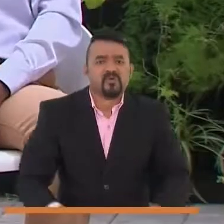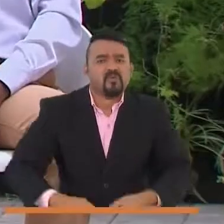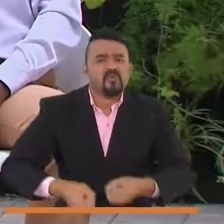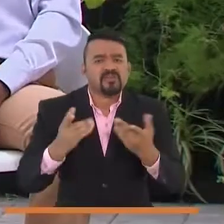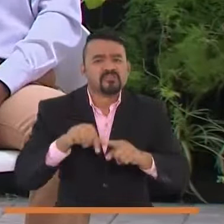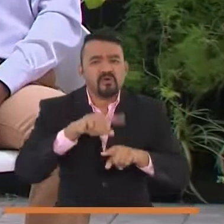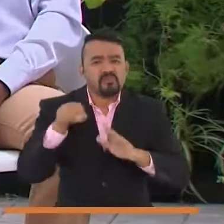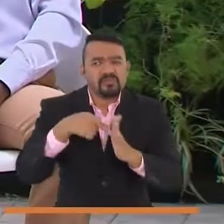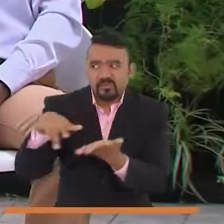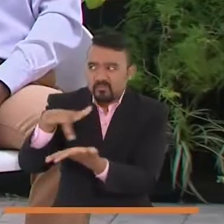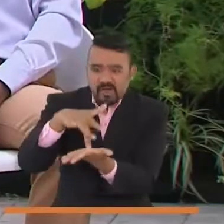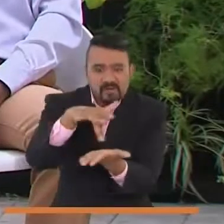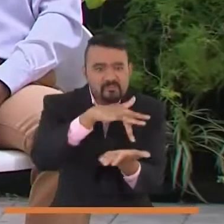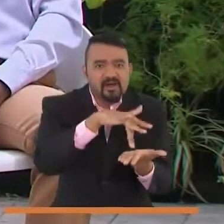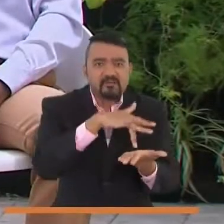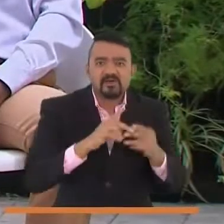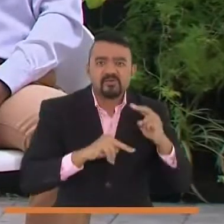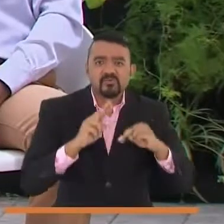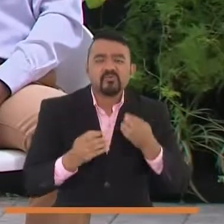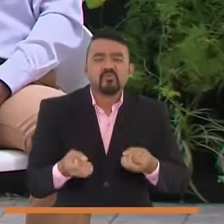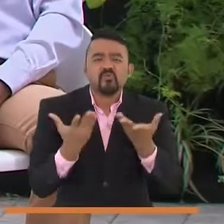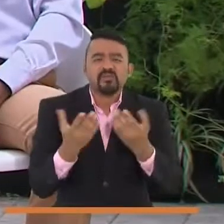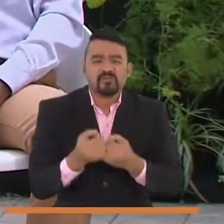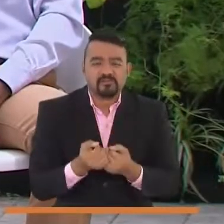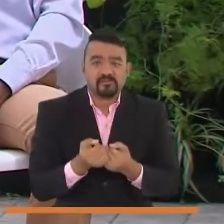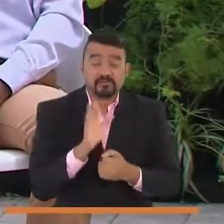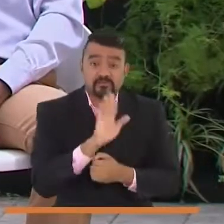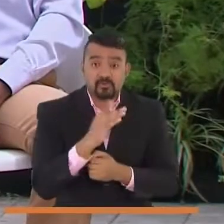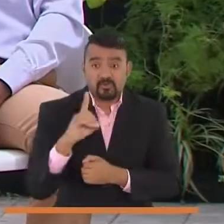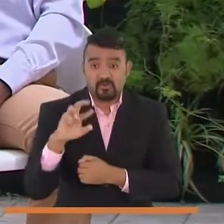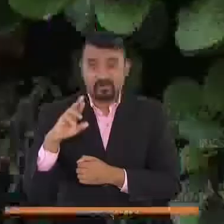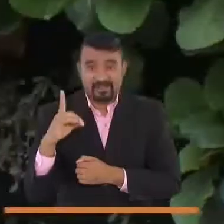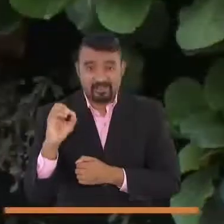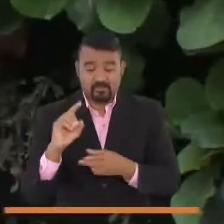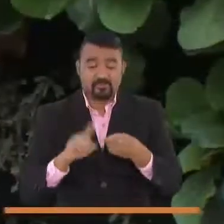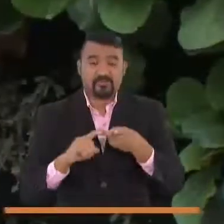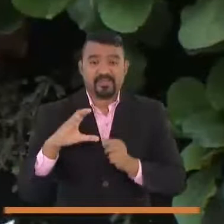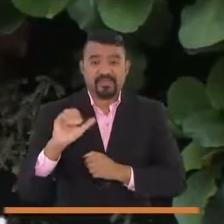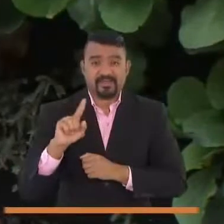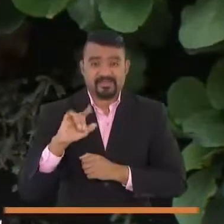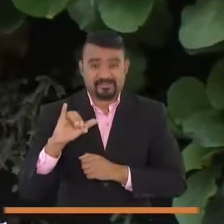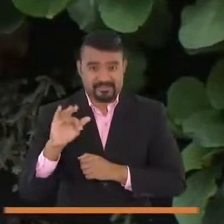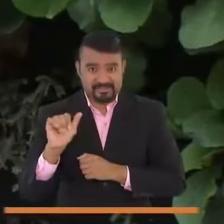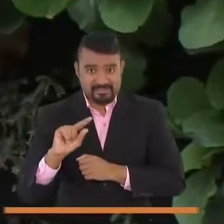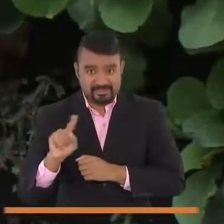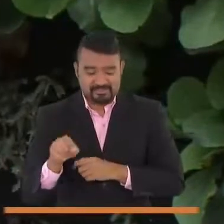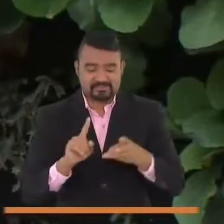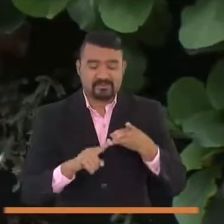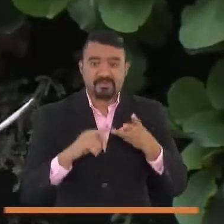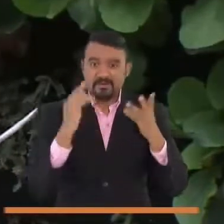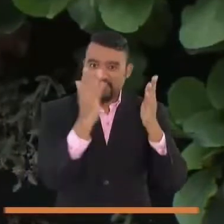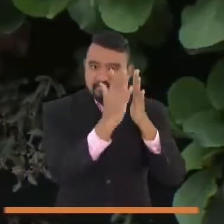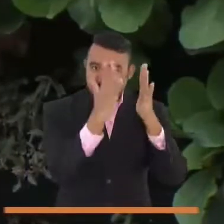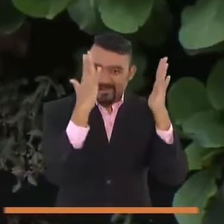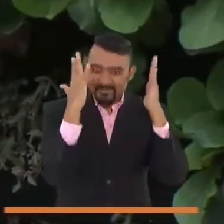infantiles en los barrios, El Dorado, Las Casitas, Las Palmas y ahora el de Uribe Ángel,